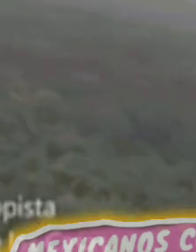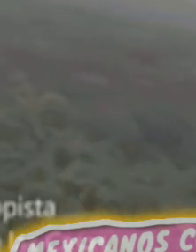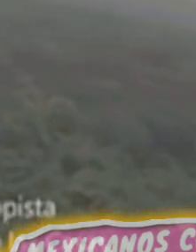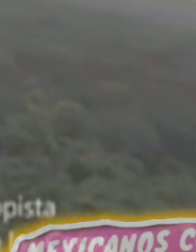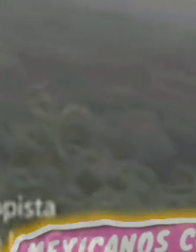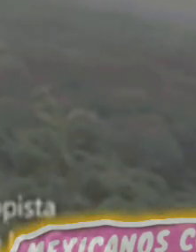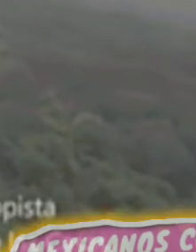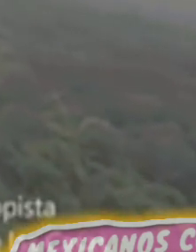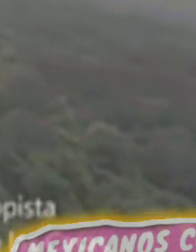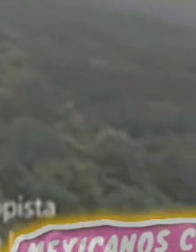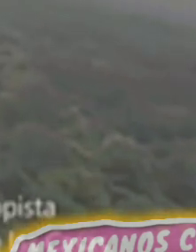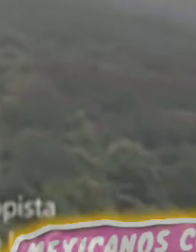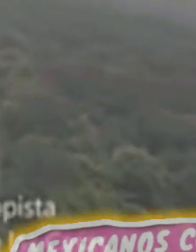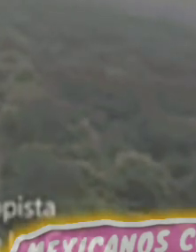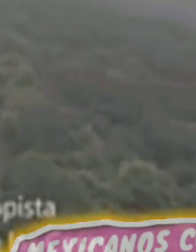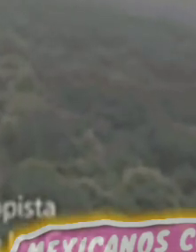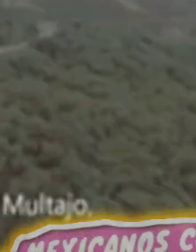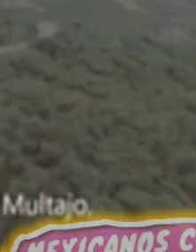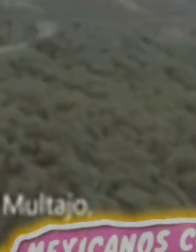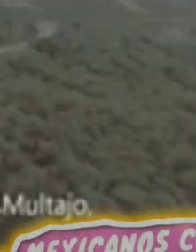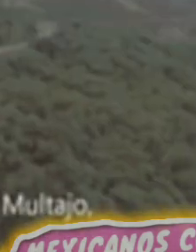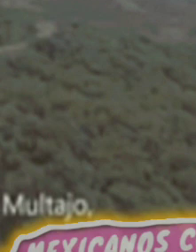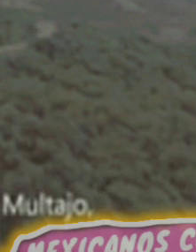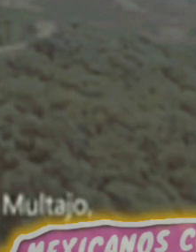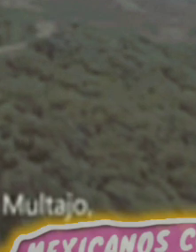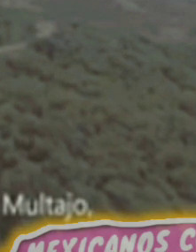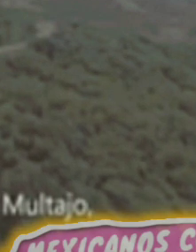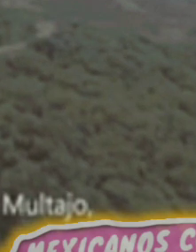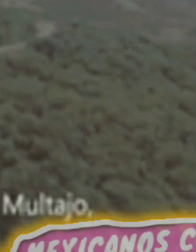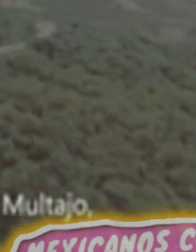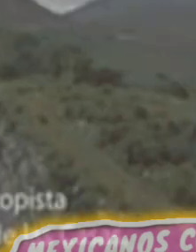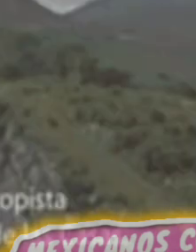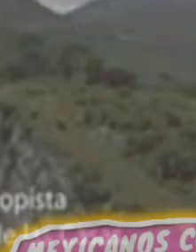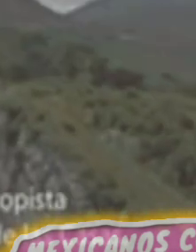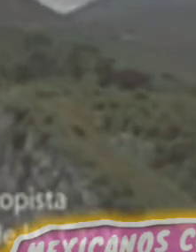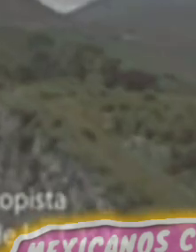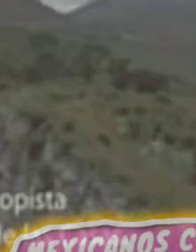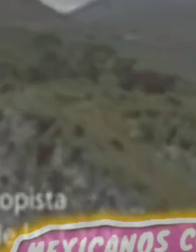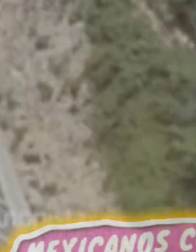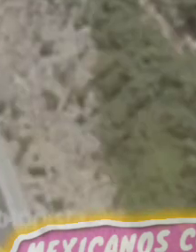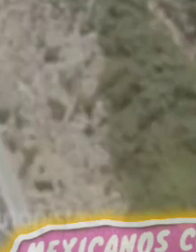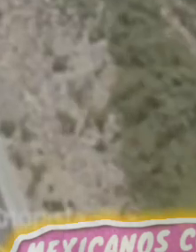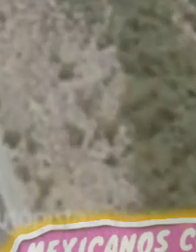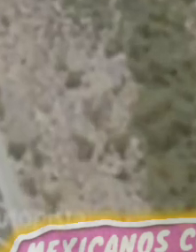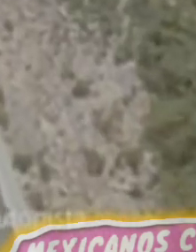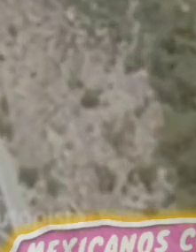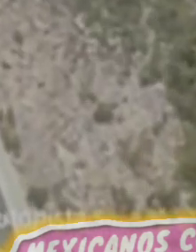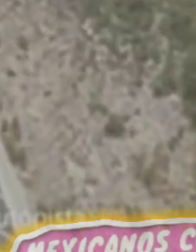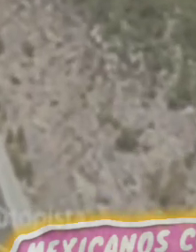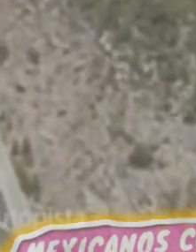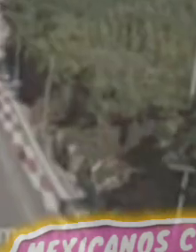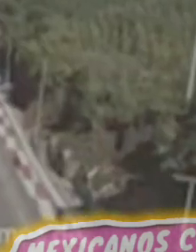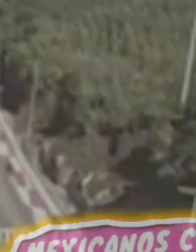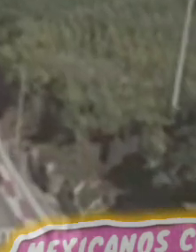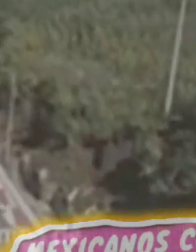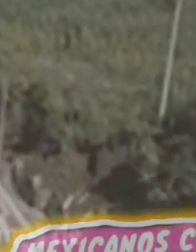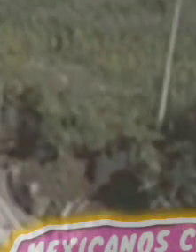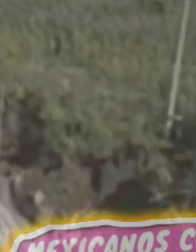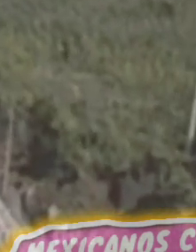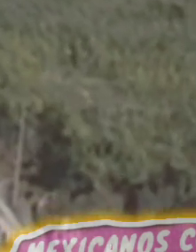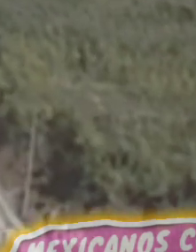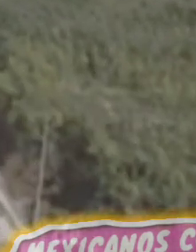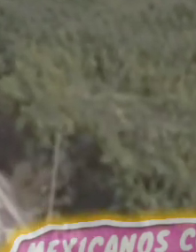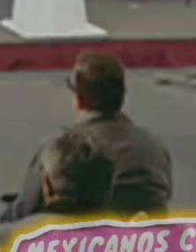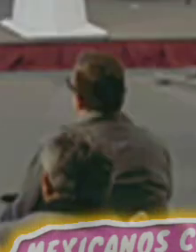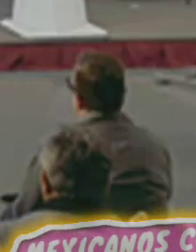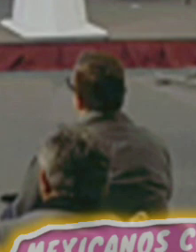muy avanzada y estaremos pues concluyendo la próxima semana y abriéndola a la